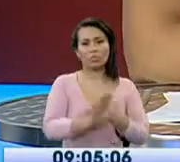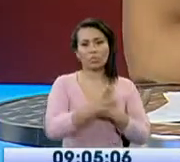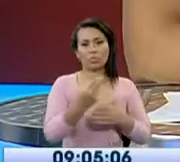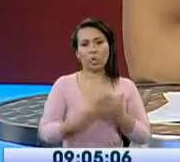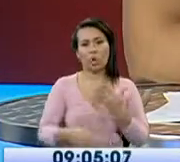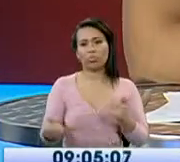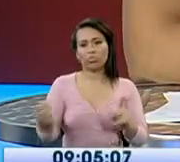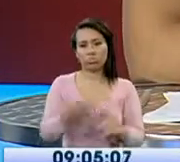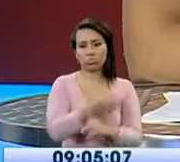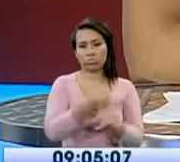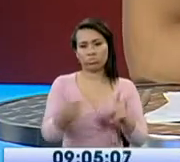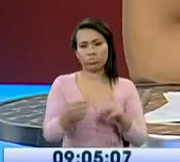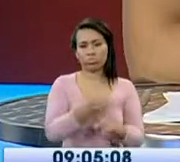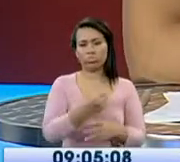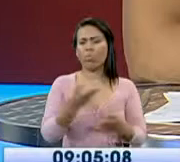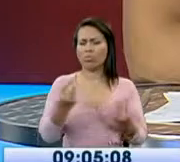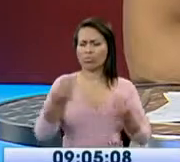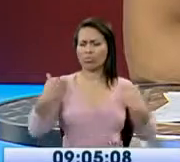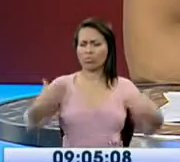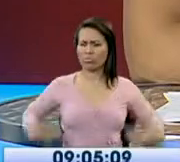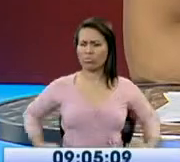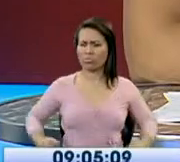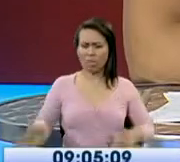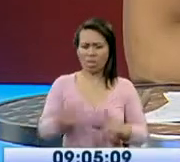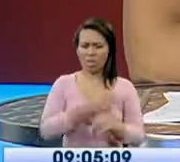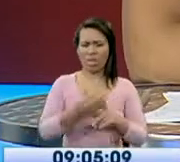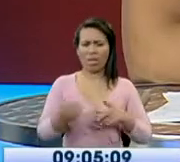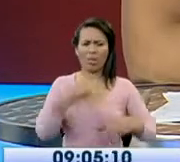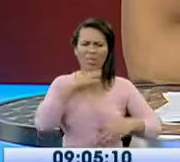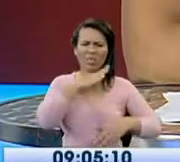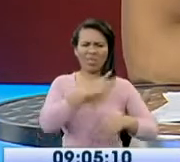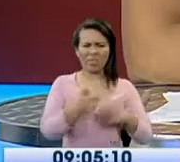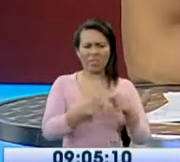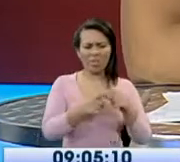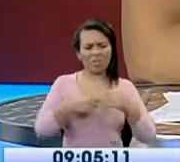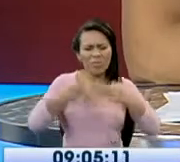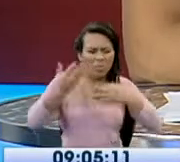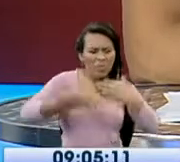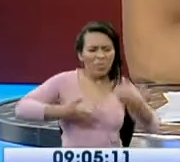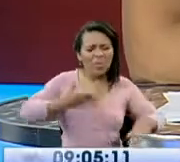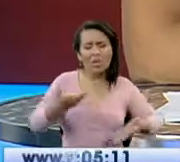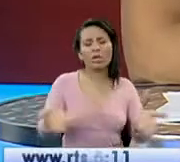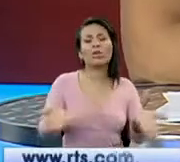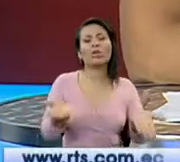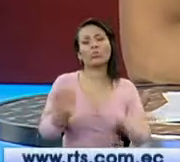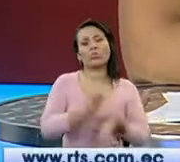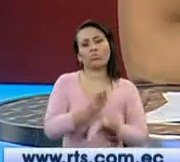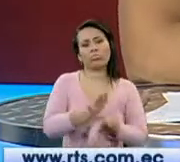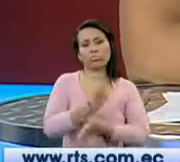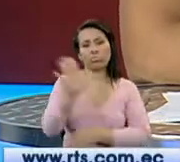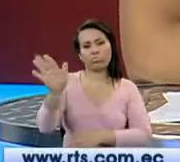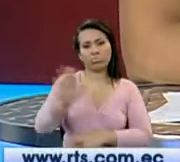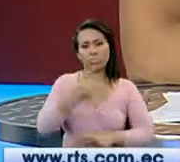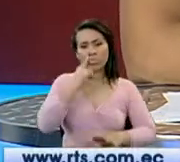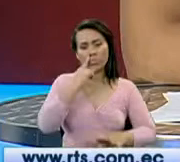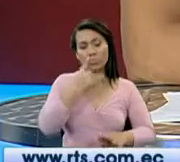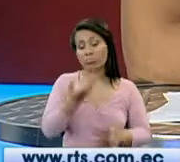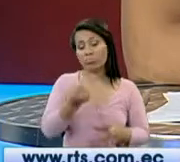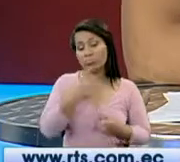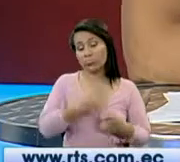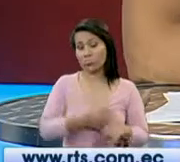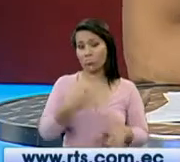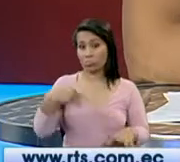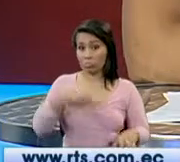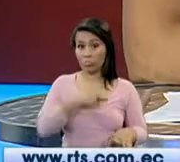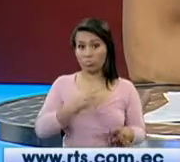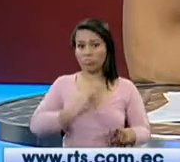sería víctima de maltratos físicos, verbales y psicológicos en la escuela donde se educa. Por su parte, en el